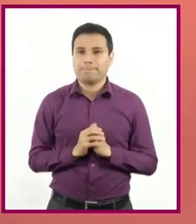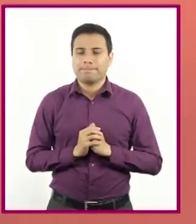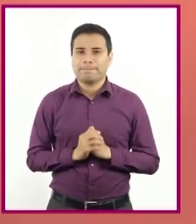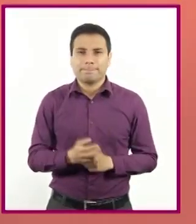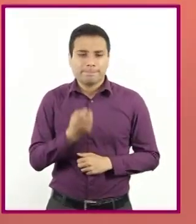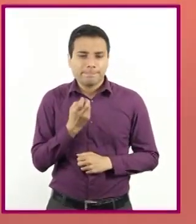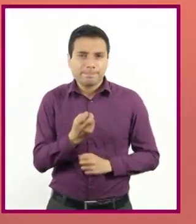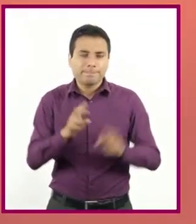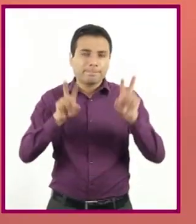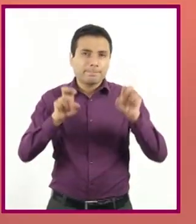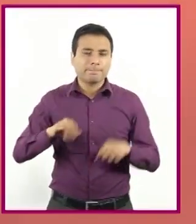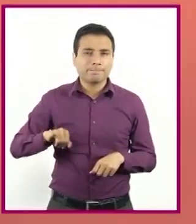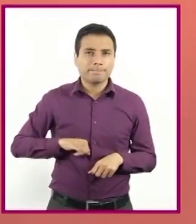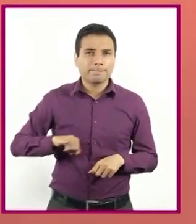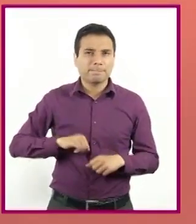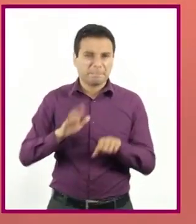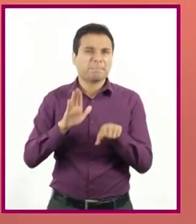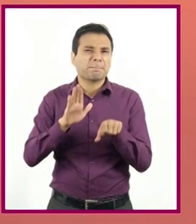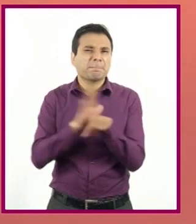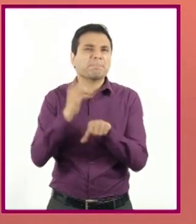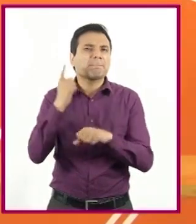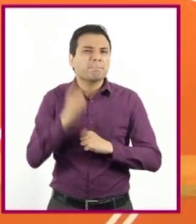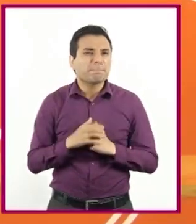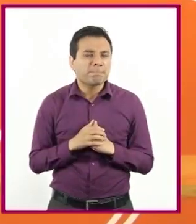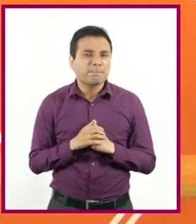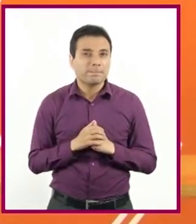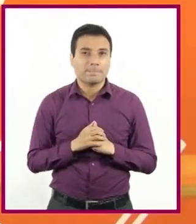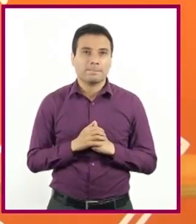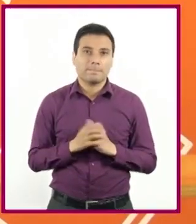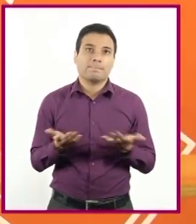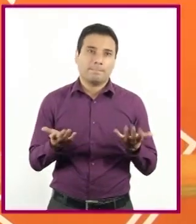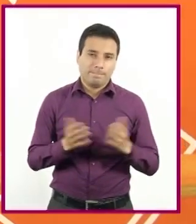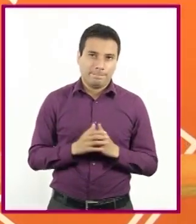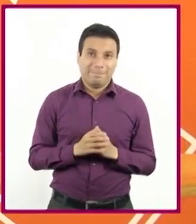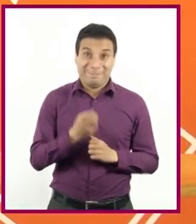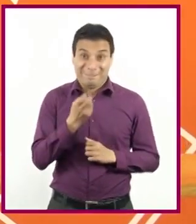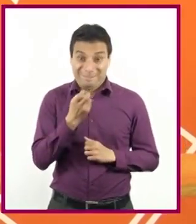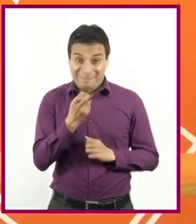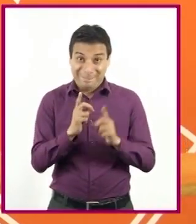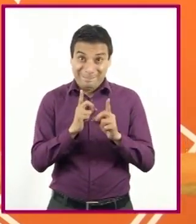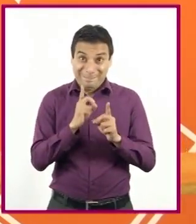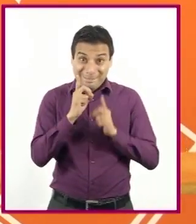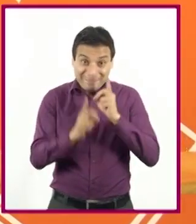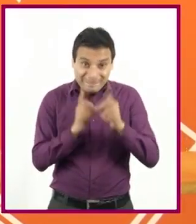este tema puede ser interesante? Porque muchas de estas disciplinas se